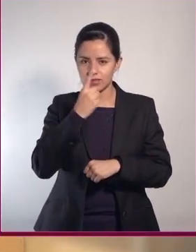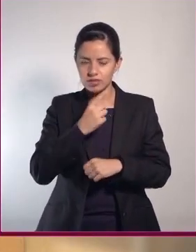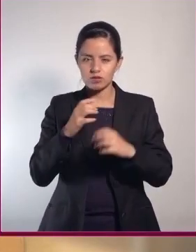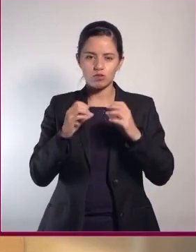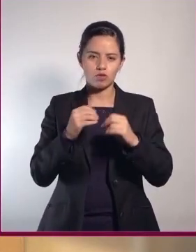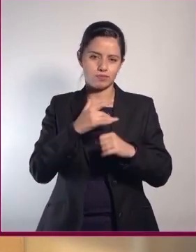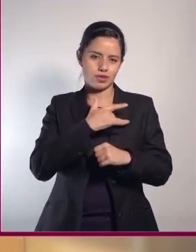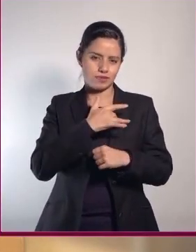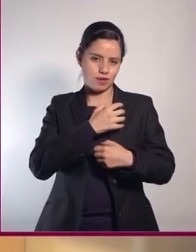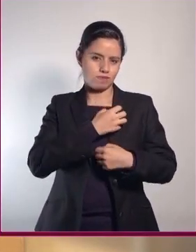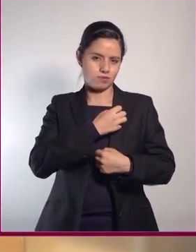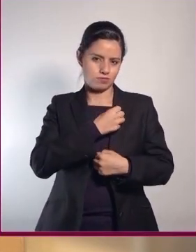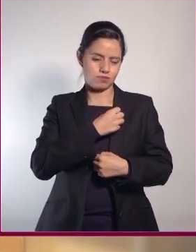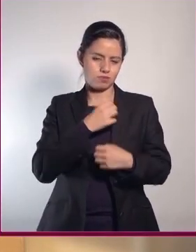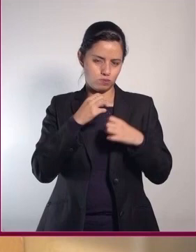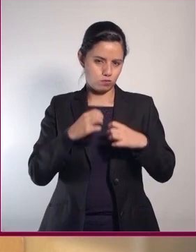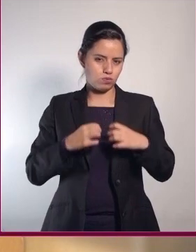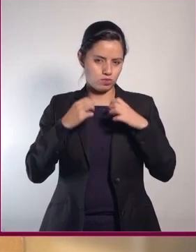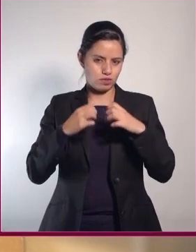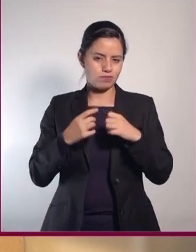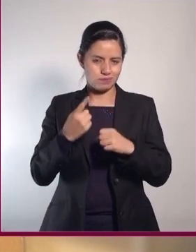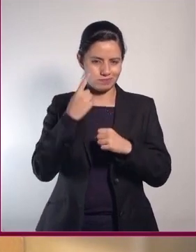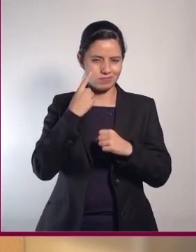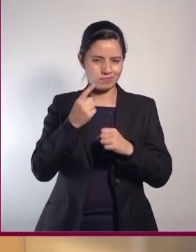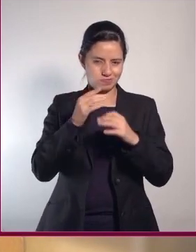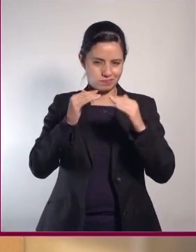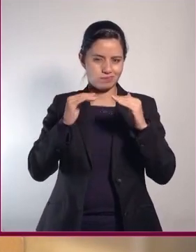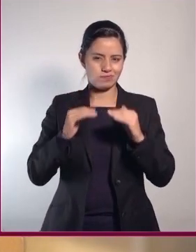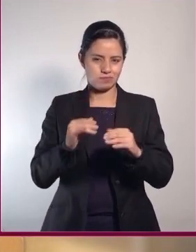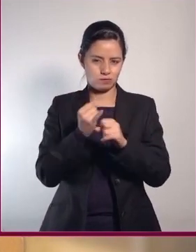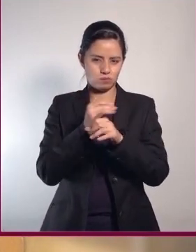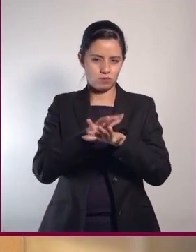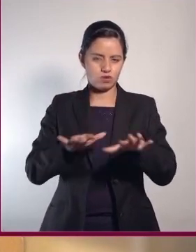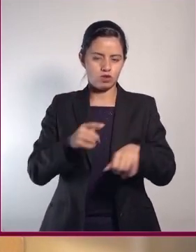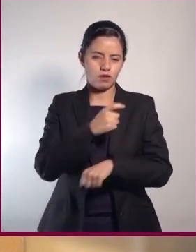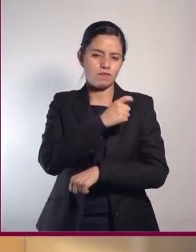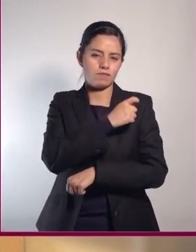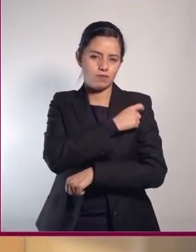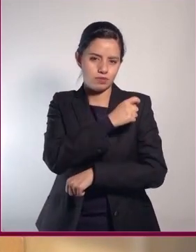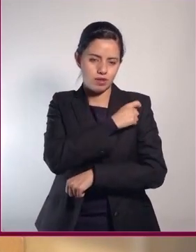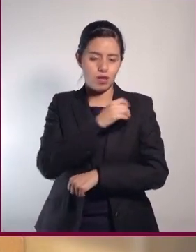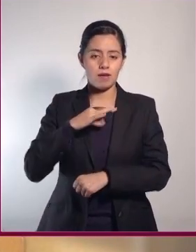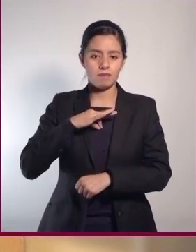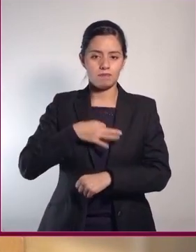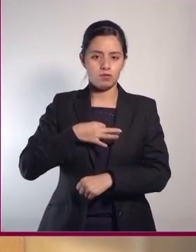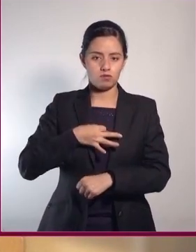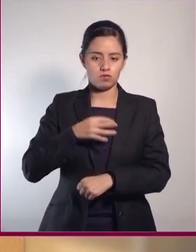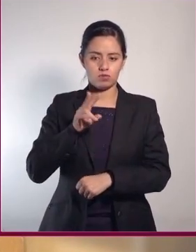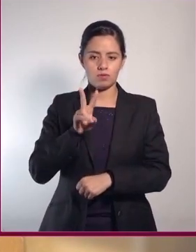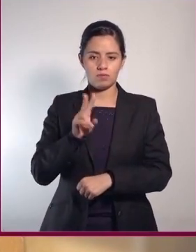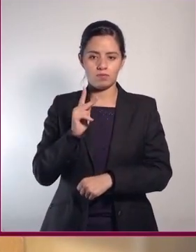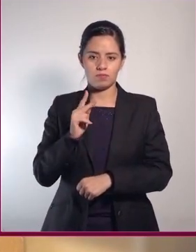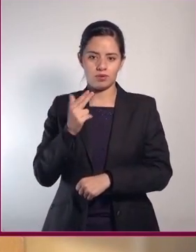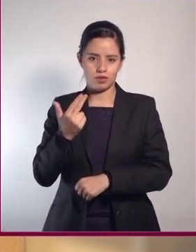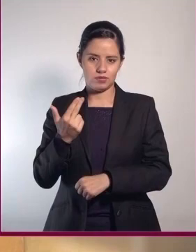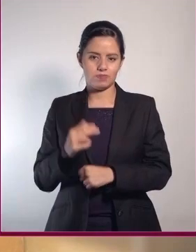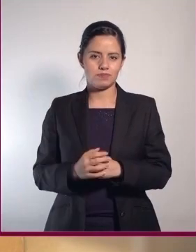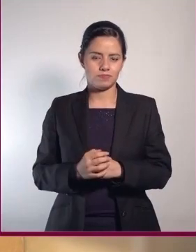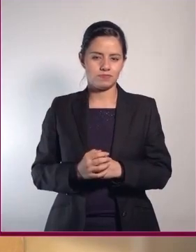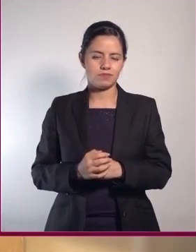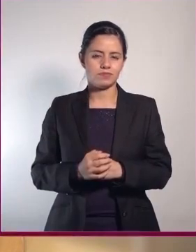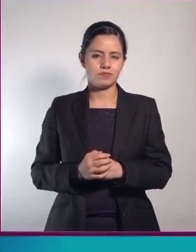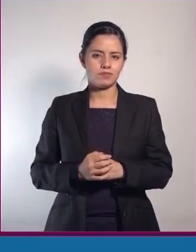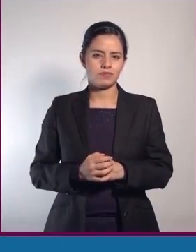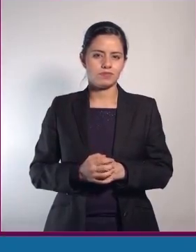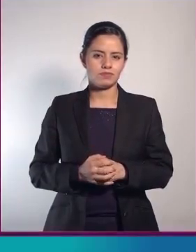Y hablando de prevención, veamos la siguiente cápsula sobre vacunación contra el virus del papiloma humano en Tarija, Bolivia.